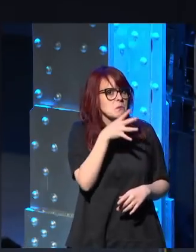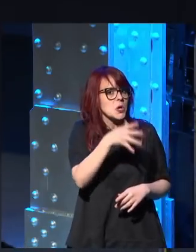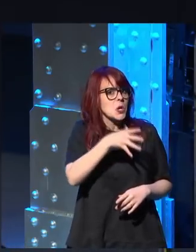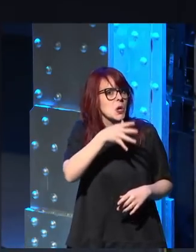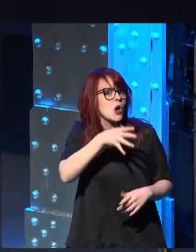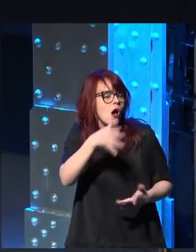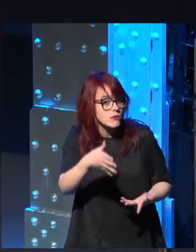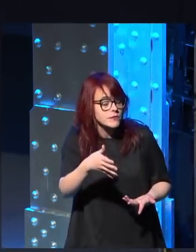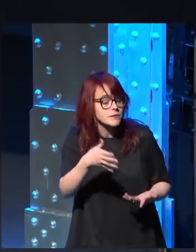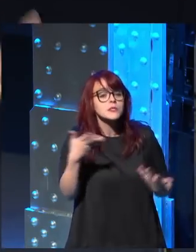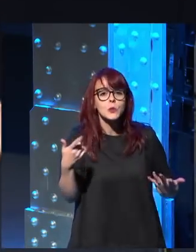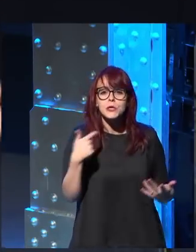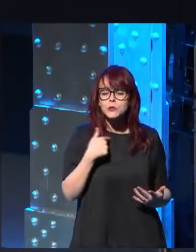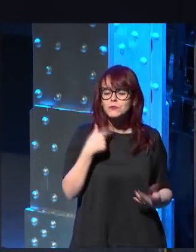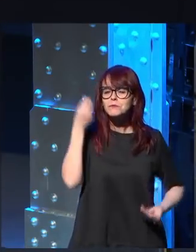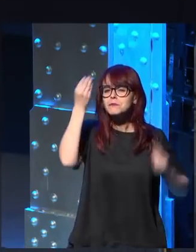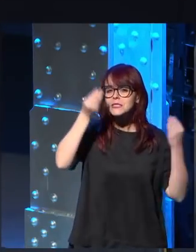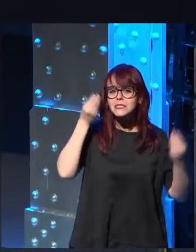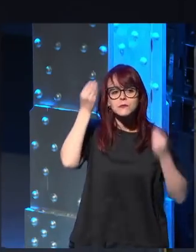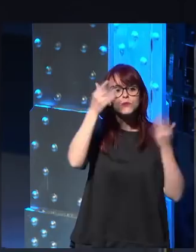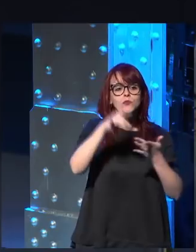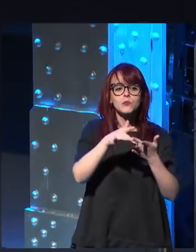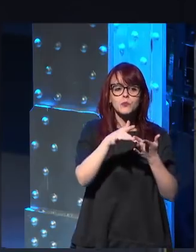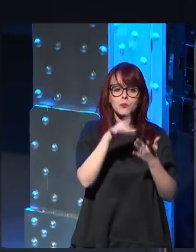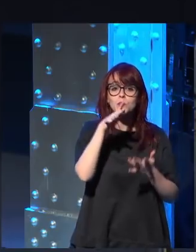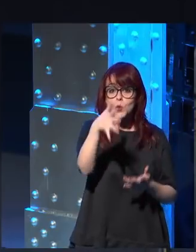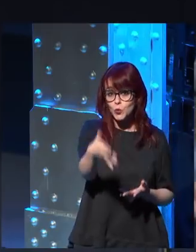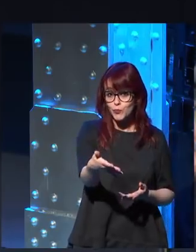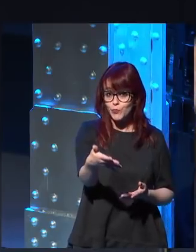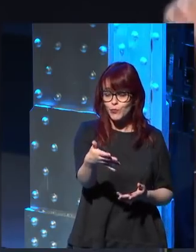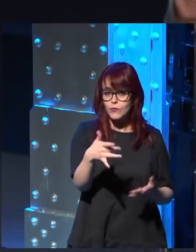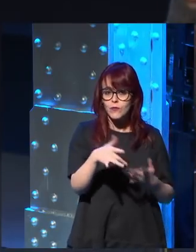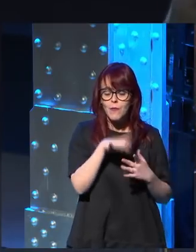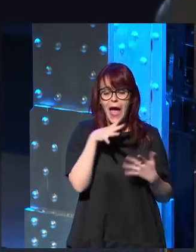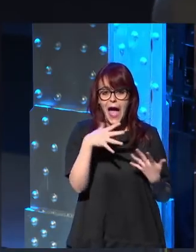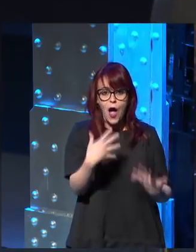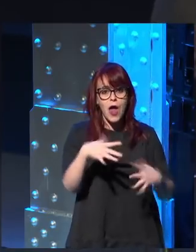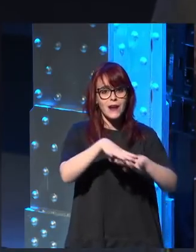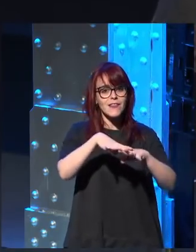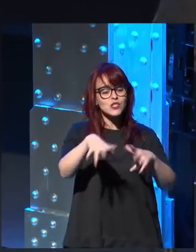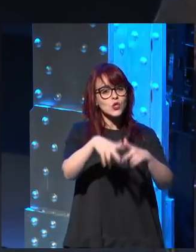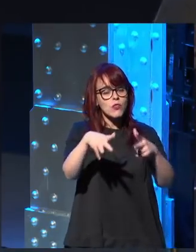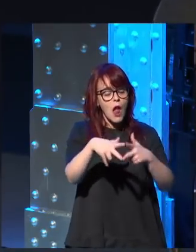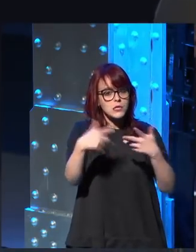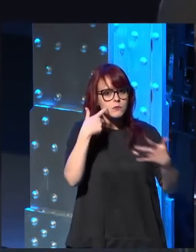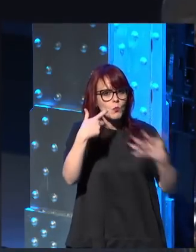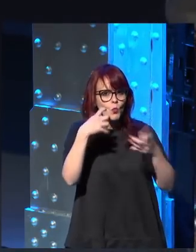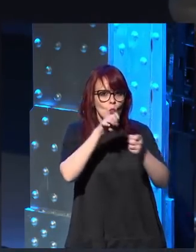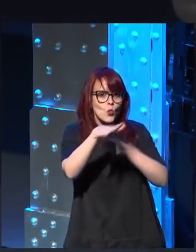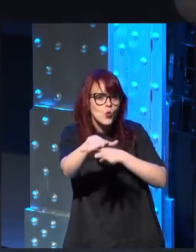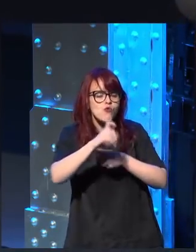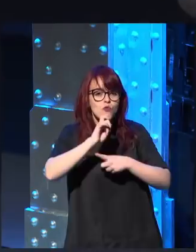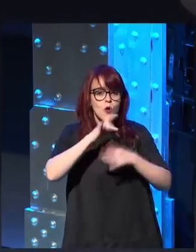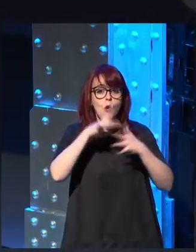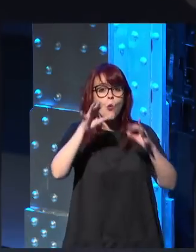Y yo me planteaba eso, ¿no? Por ejemplo, ¿cómo está impactando las redes sociales? Yo